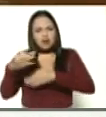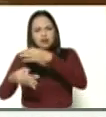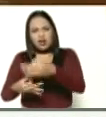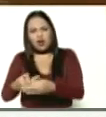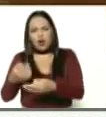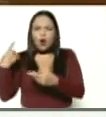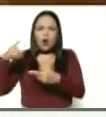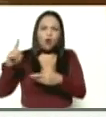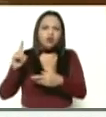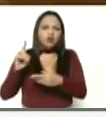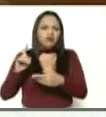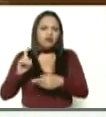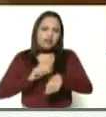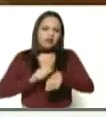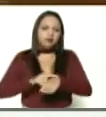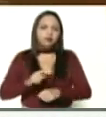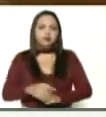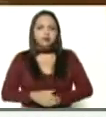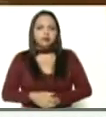adelante.